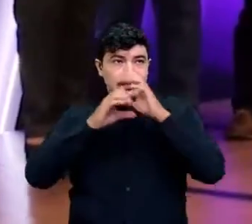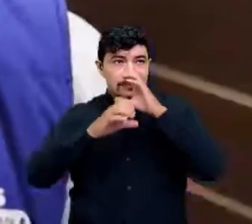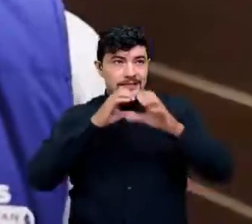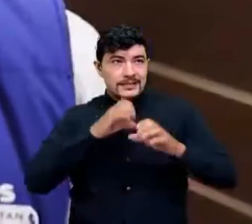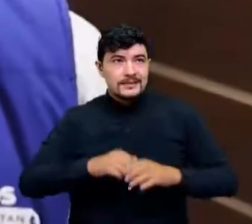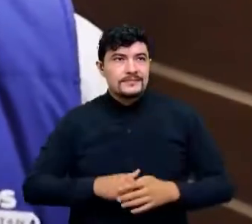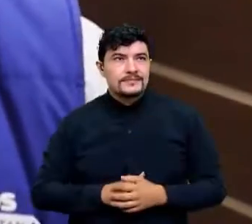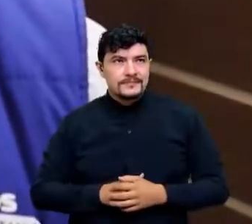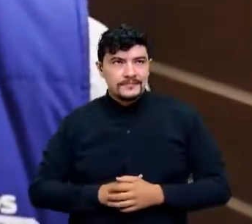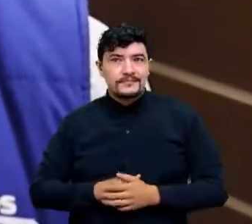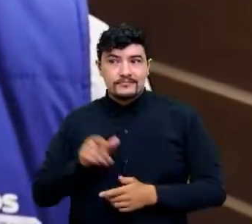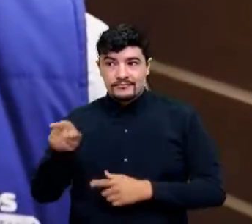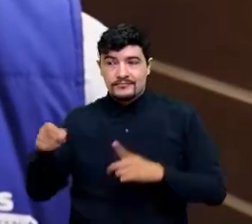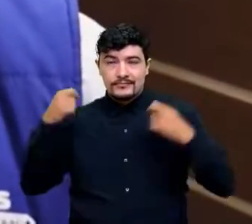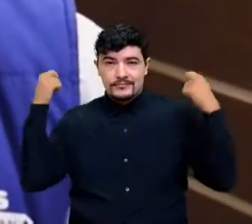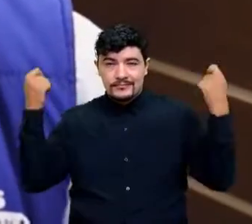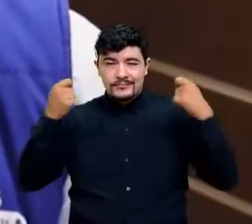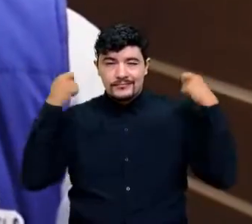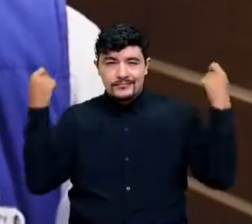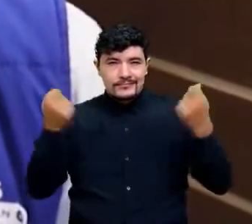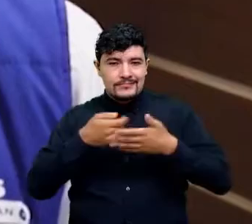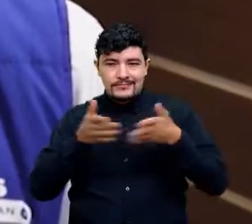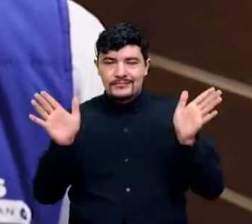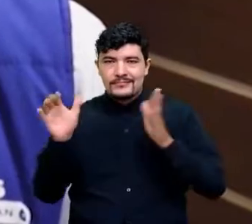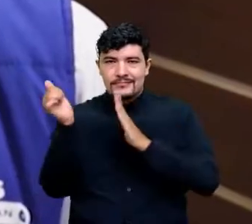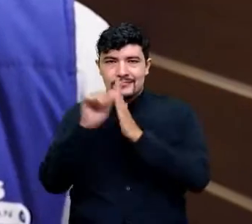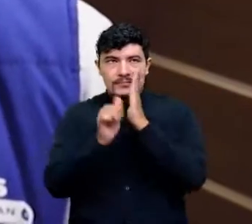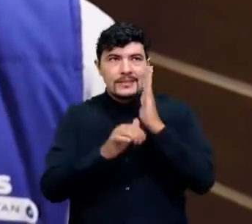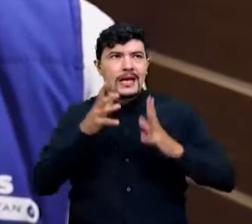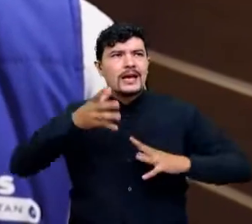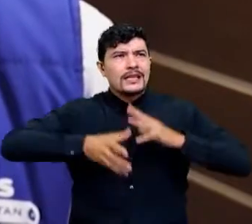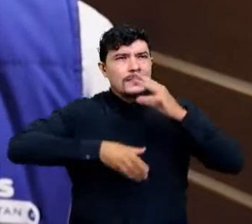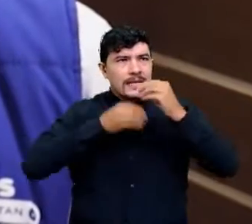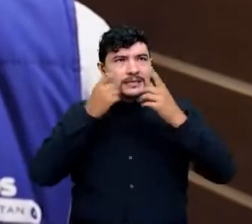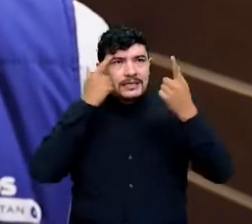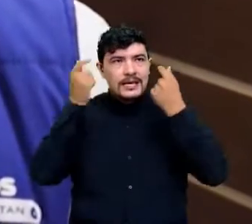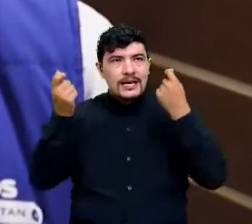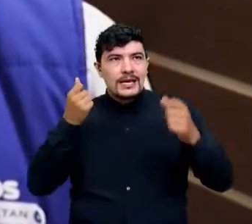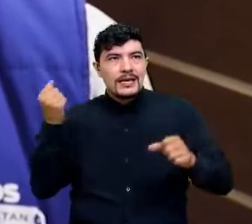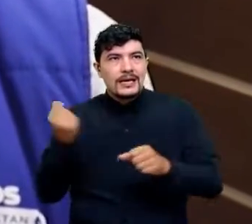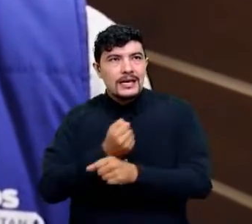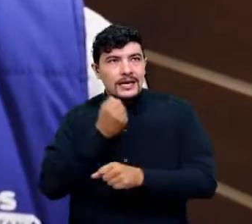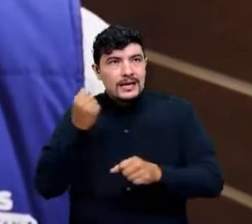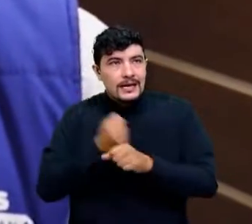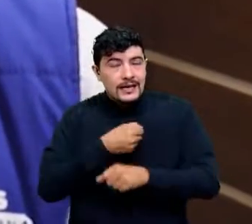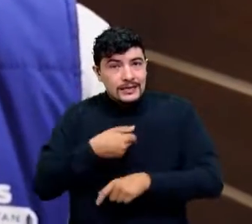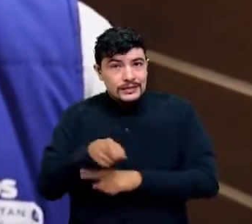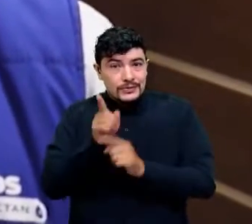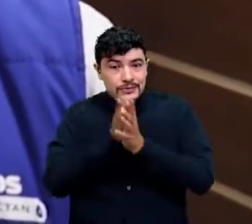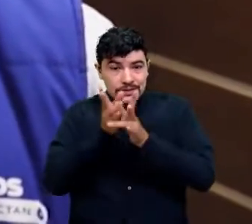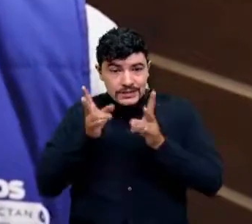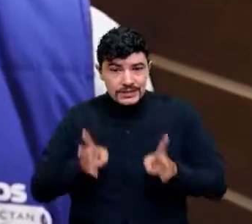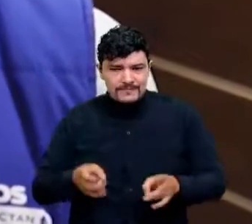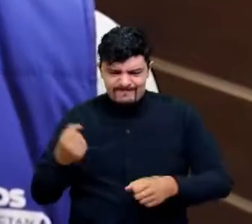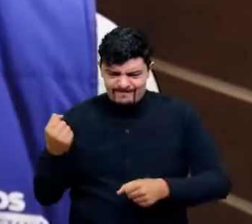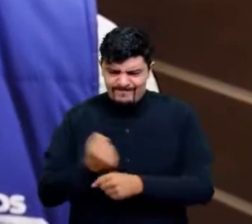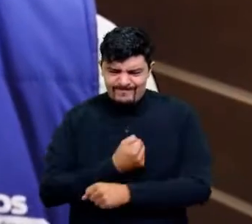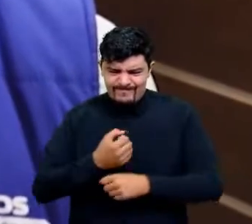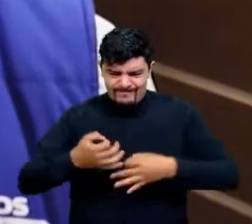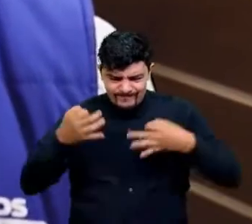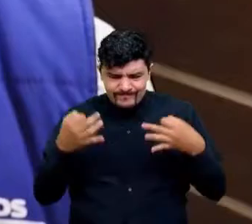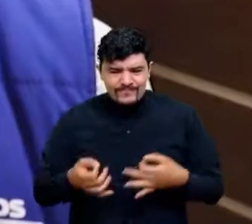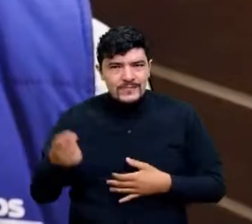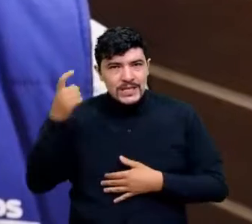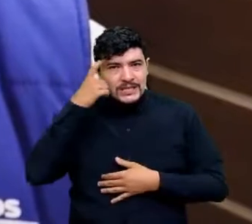tenemos una oferta amplia en programas pero sobre todo estamos trabajando en que los estudiantes trabajen en un pensamiento